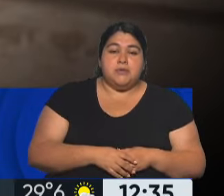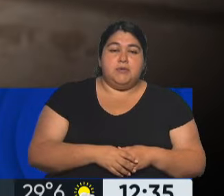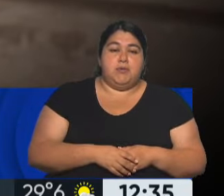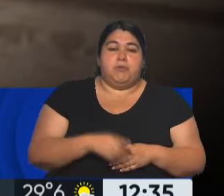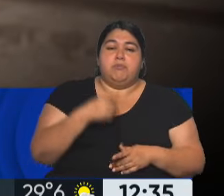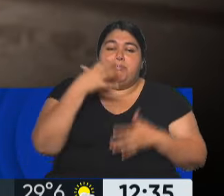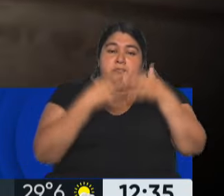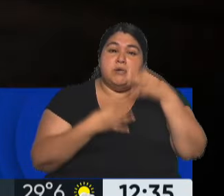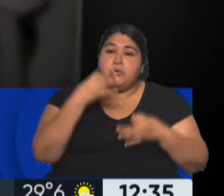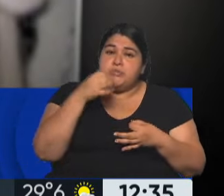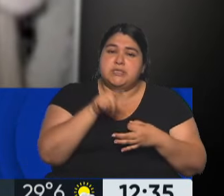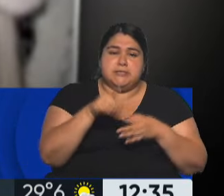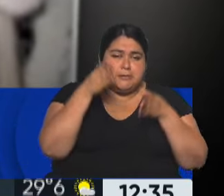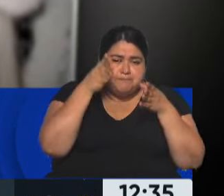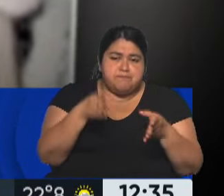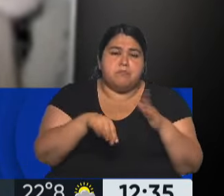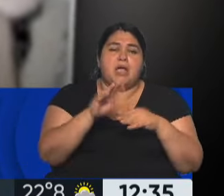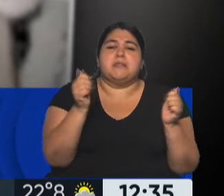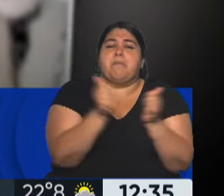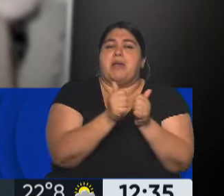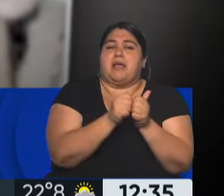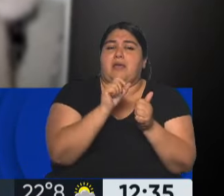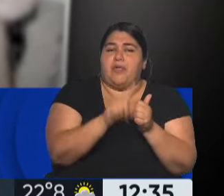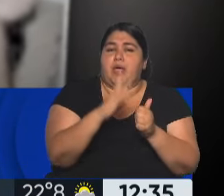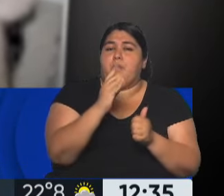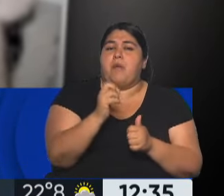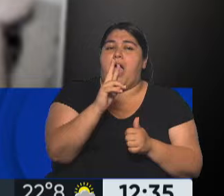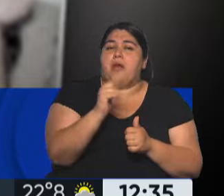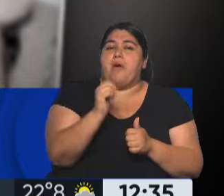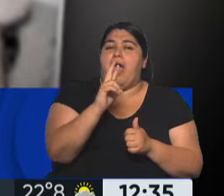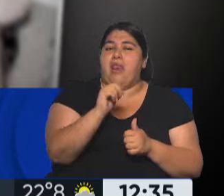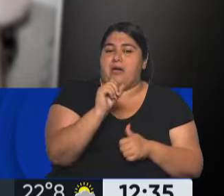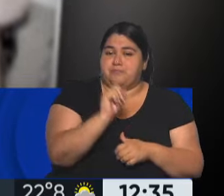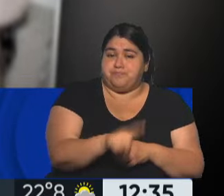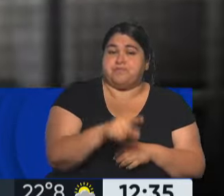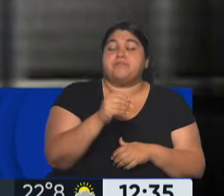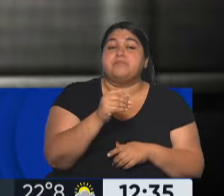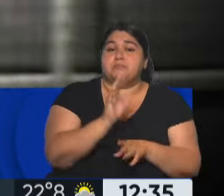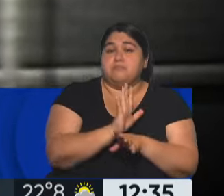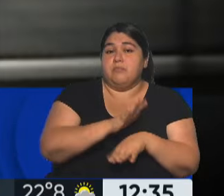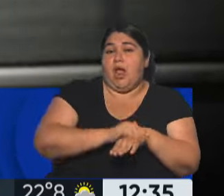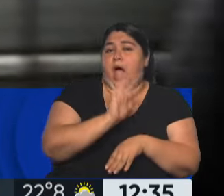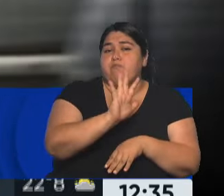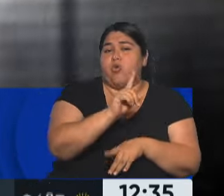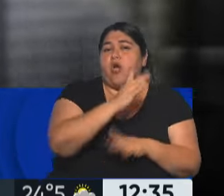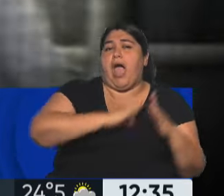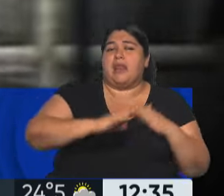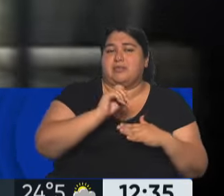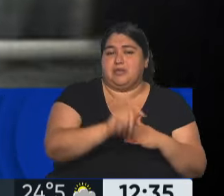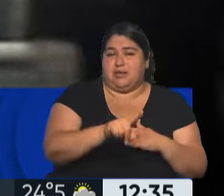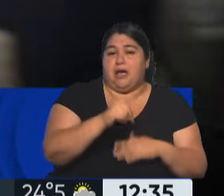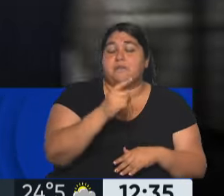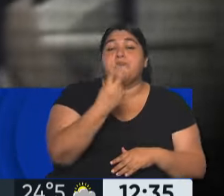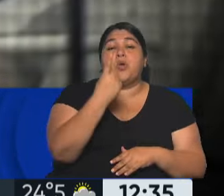la justicia puso el foco en la pareja de Bárbara, Osvaldo Martínez, apodado el Karateka, quien quedó detenido 24